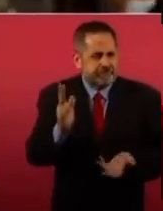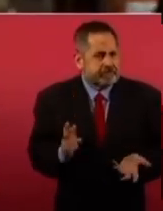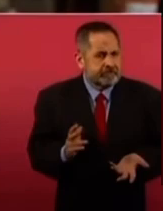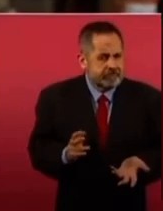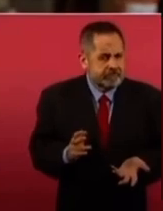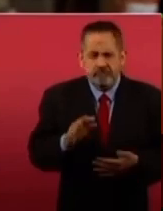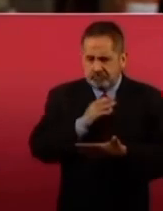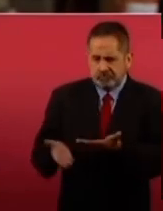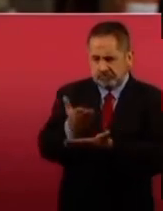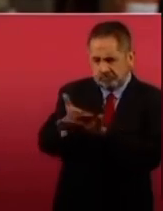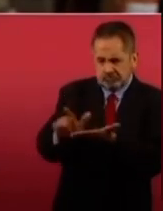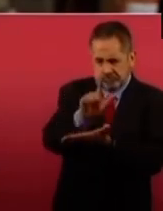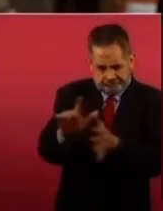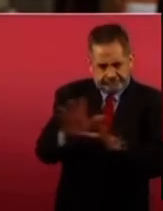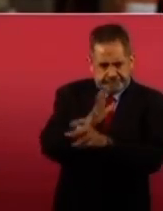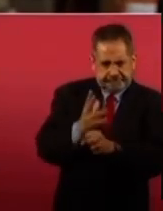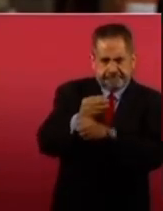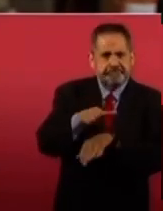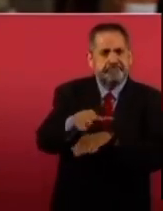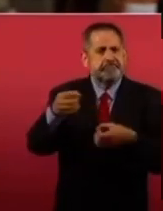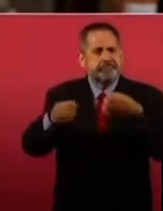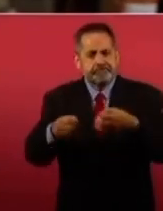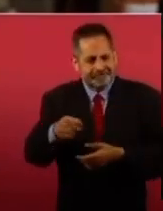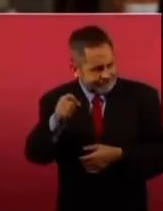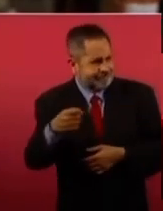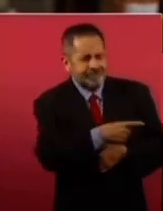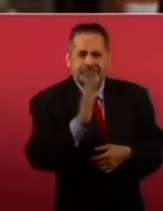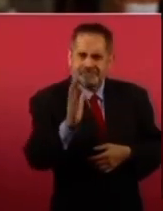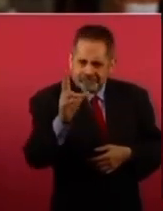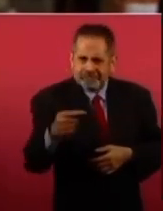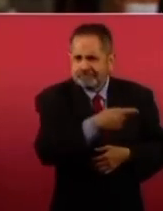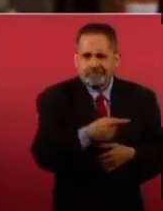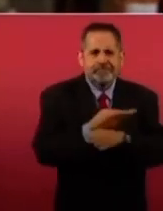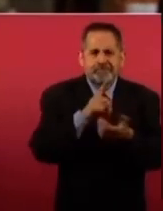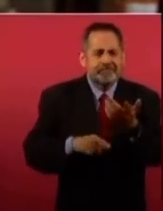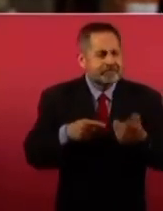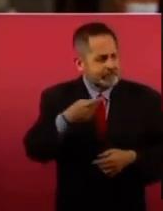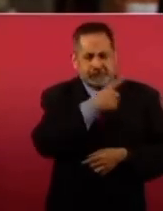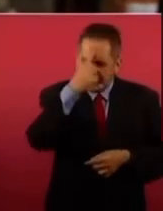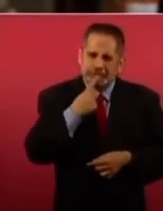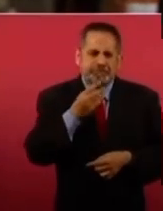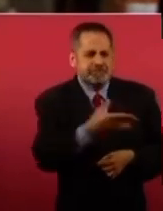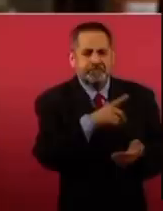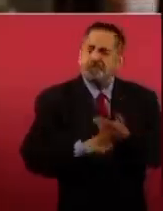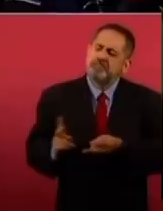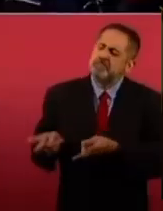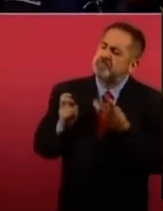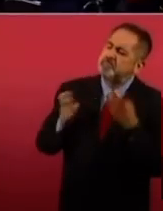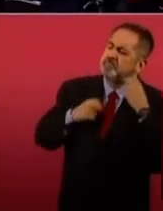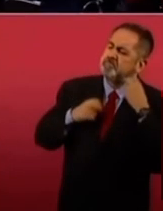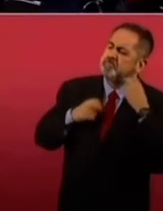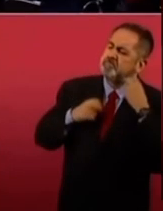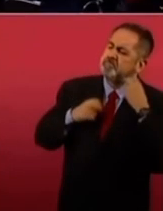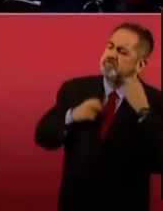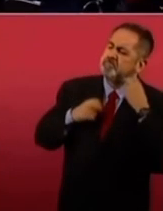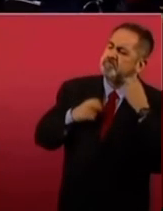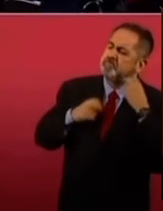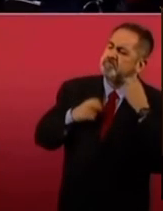¿usted mandaría una reforma judicial para que estos casos también dejen de verse con total cinismo por parte de estos que robaron a México?